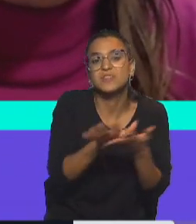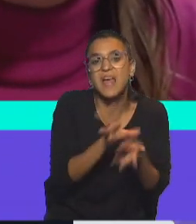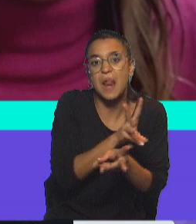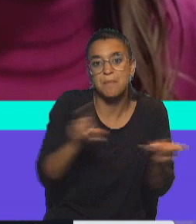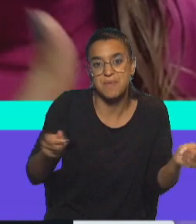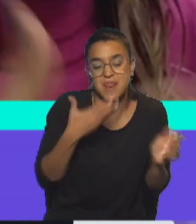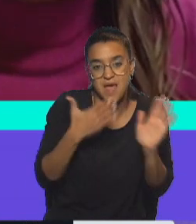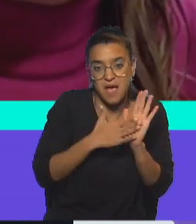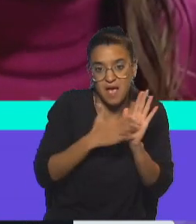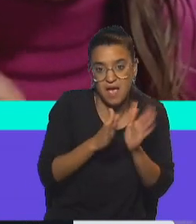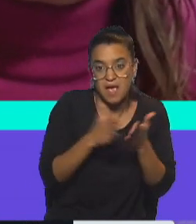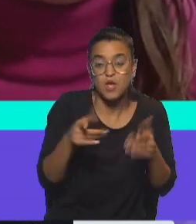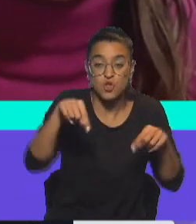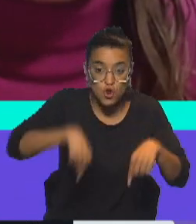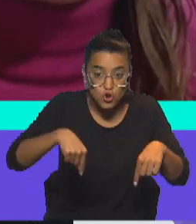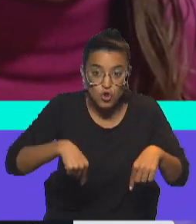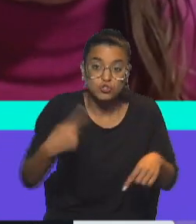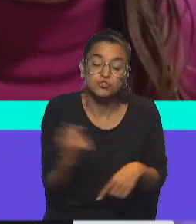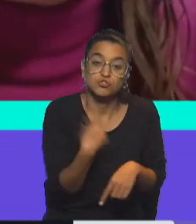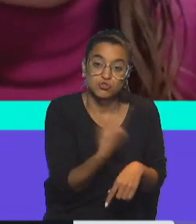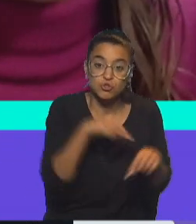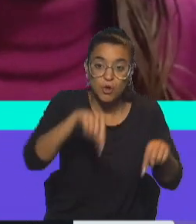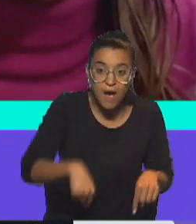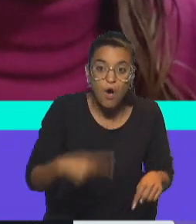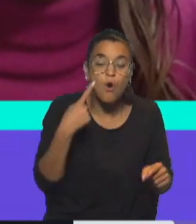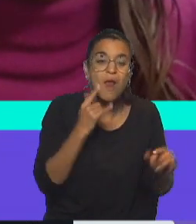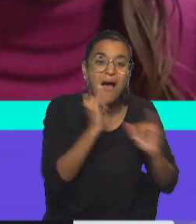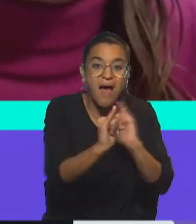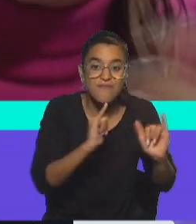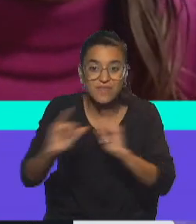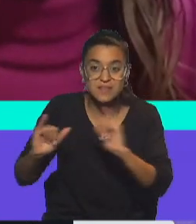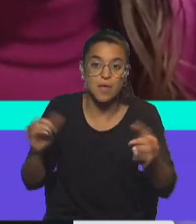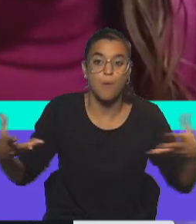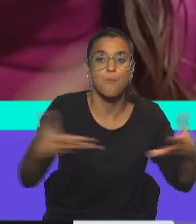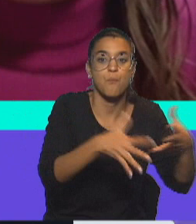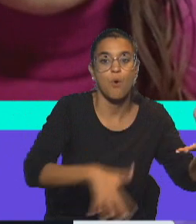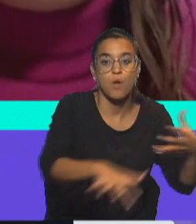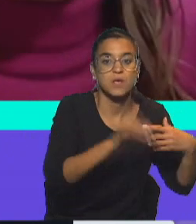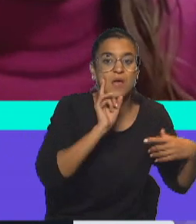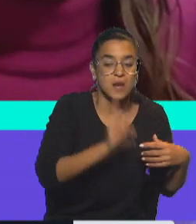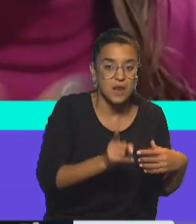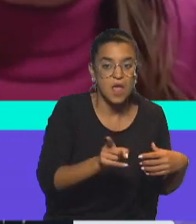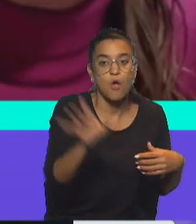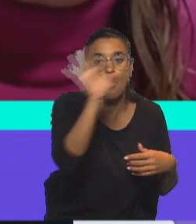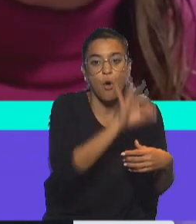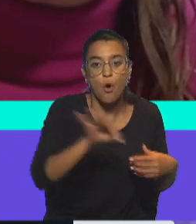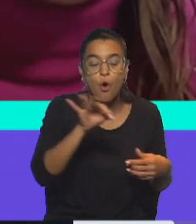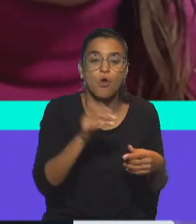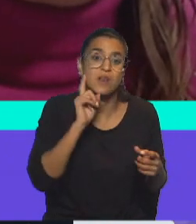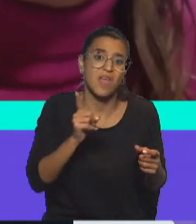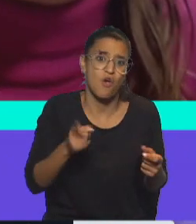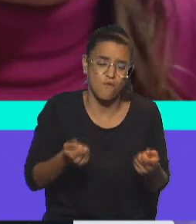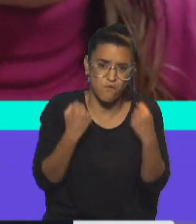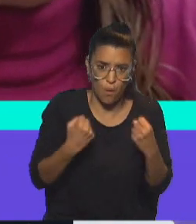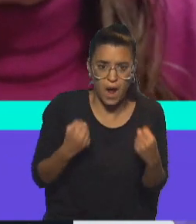ensayos clínicos estamos haciendo aperturas de ciego para población de riesgo o población con alto riesgo de